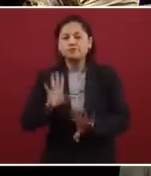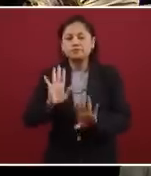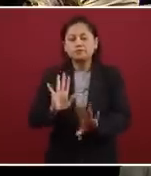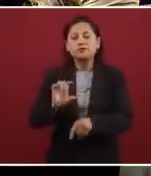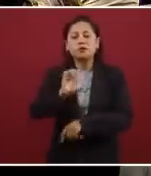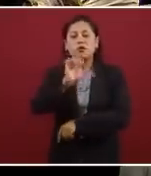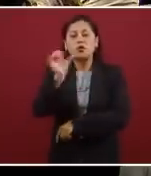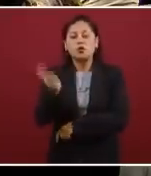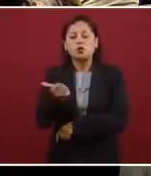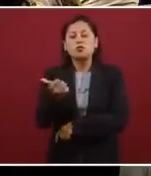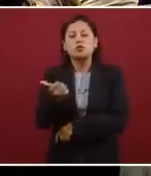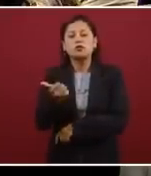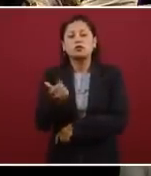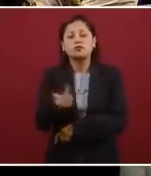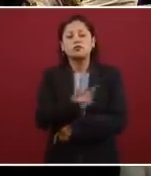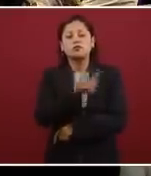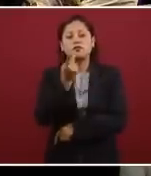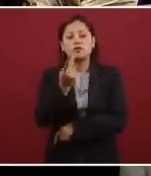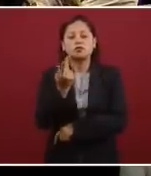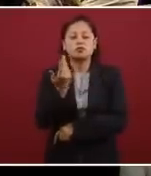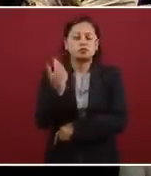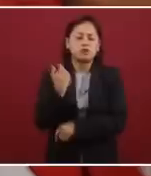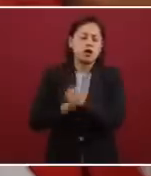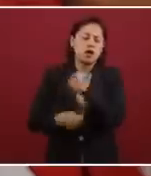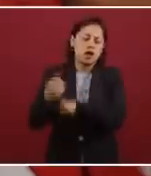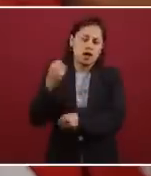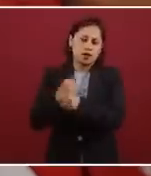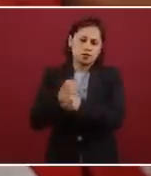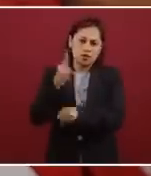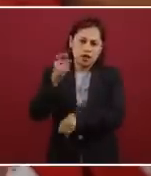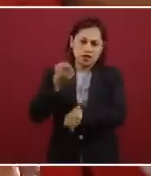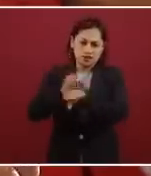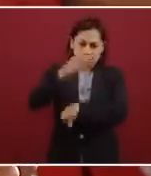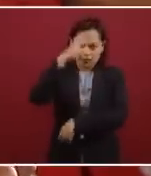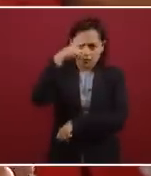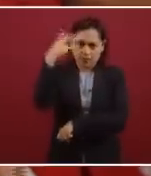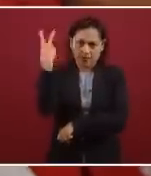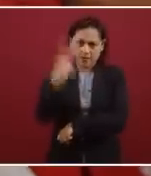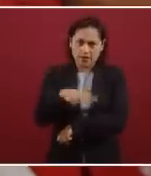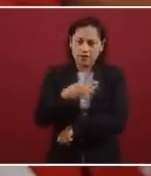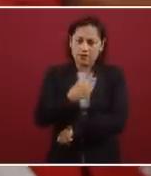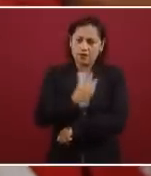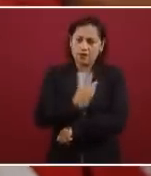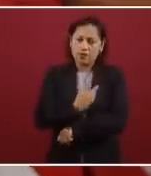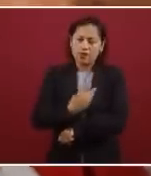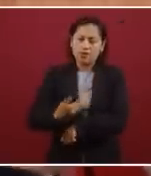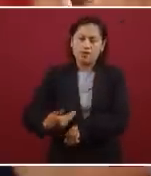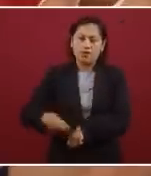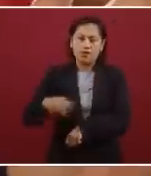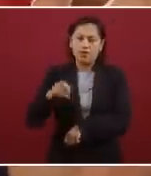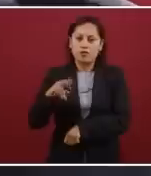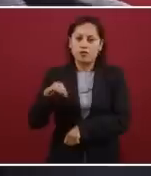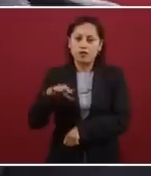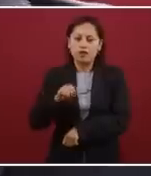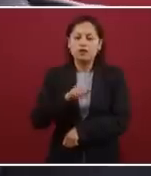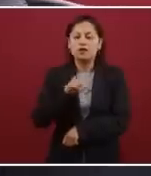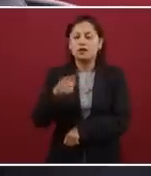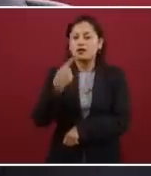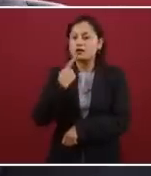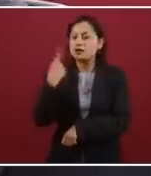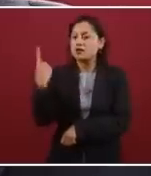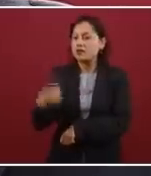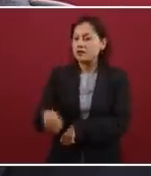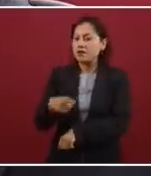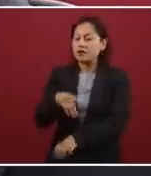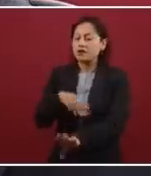México, como presidente de Morena, hizo una demanda ante la Procuraduría General de la República entonces en contra